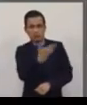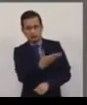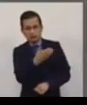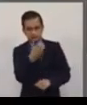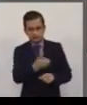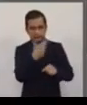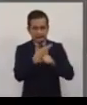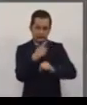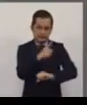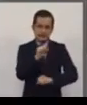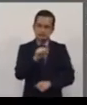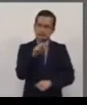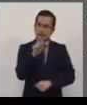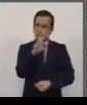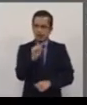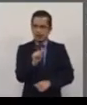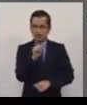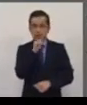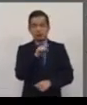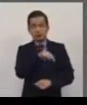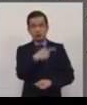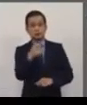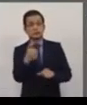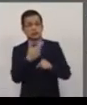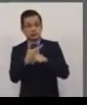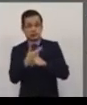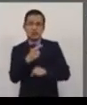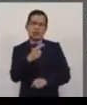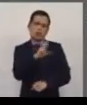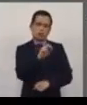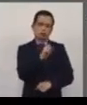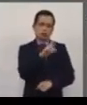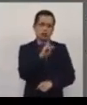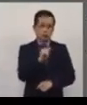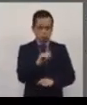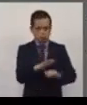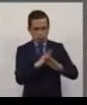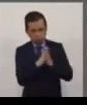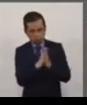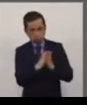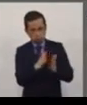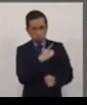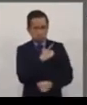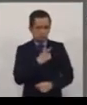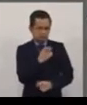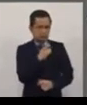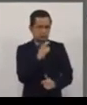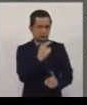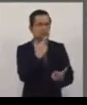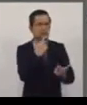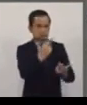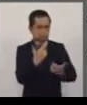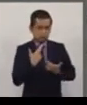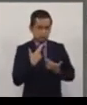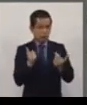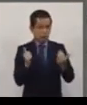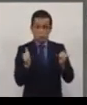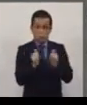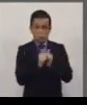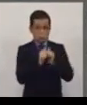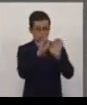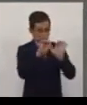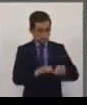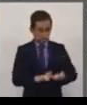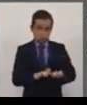secretaria Sara y a la secretaria Rosario que además de que me conteste estas preguntas por escrito,